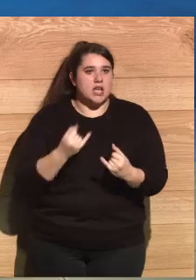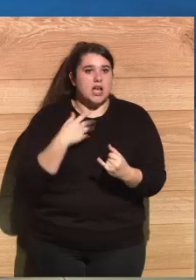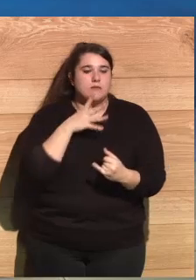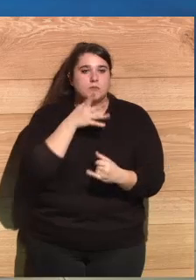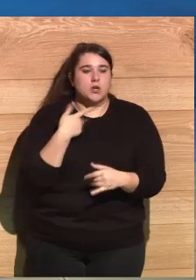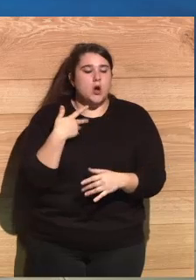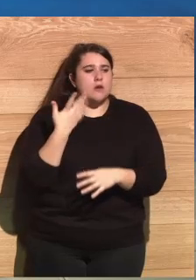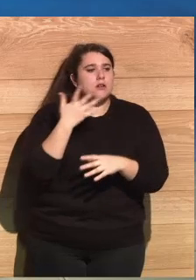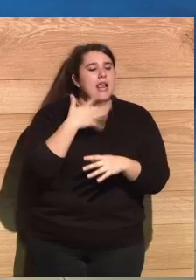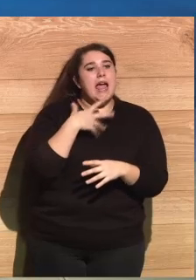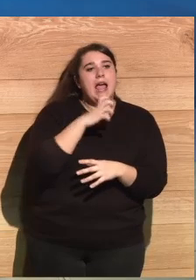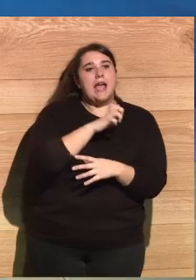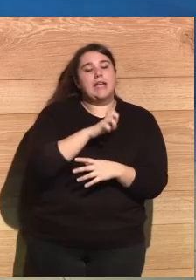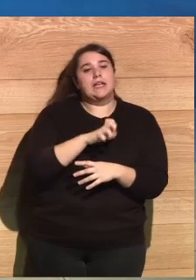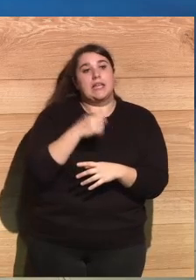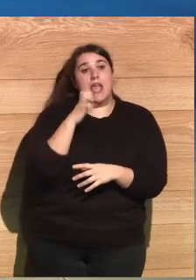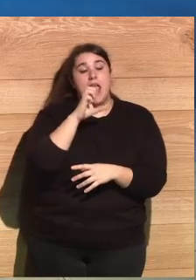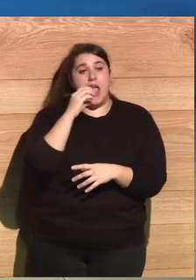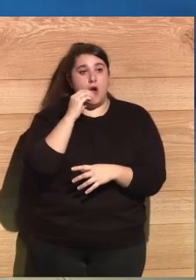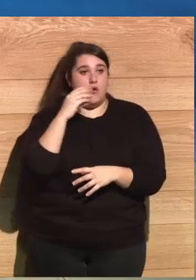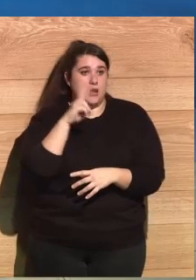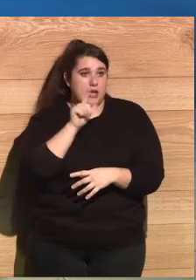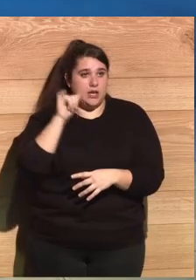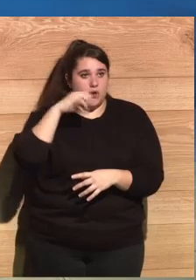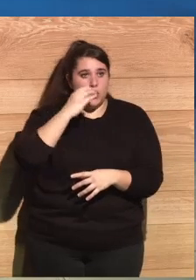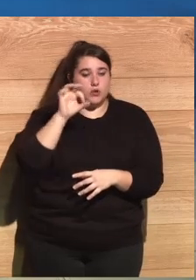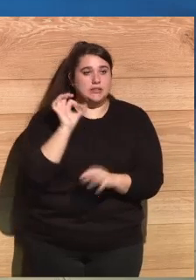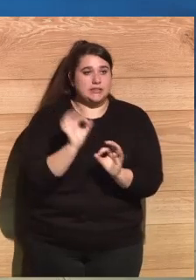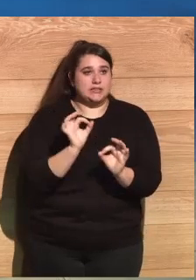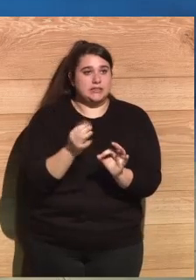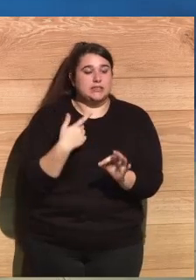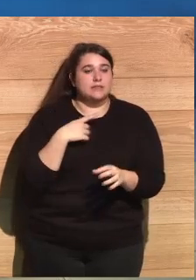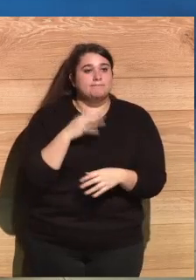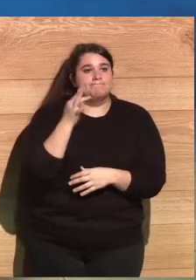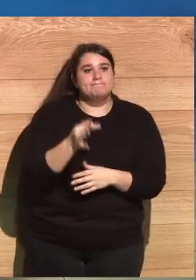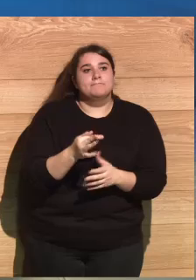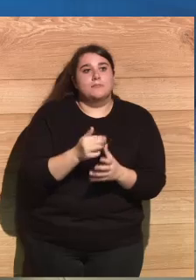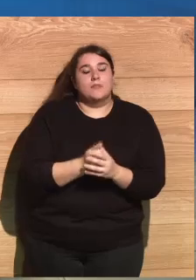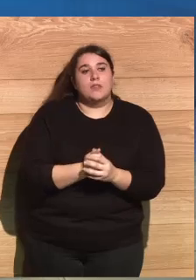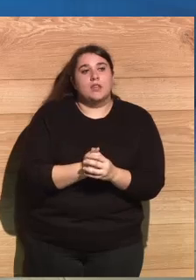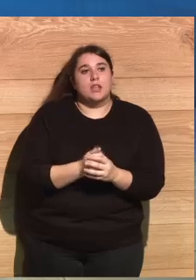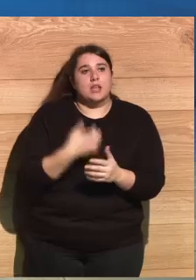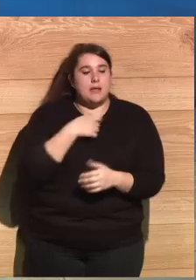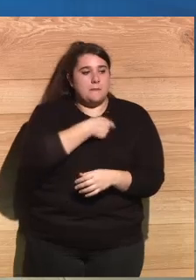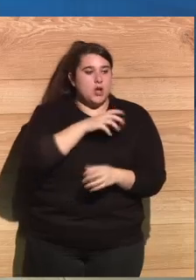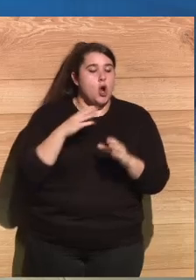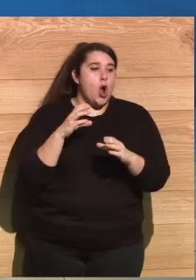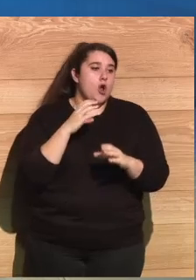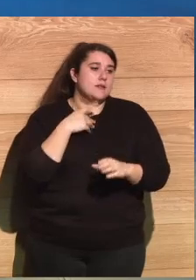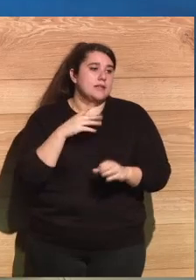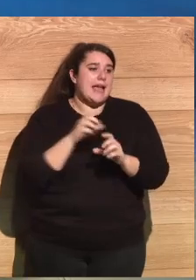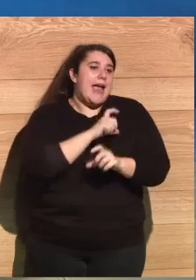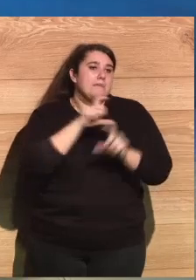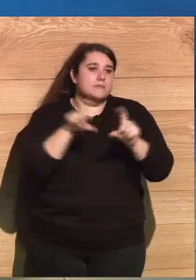campos eólicos, ¿no?, en el medio oeste norteamericano, y además eso no es una ficción, eso es algo, eso es lo que hacen compañías españolas, ¿no? Exacto,